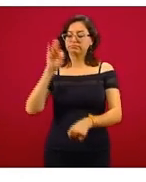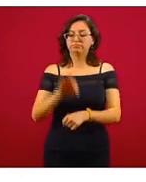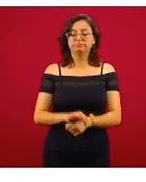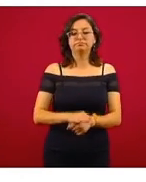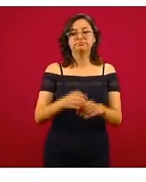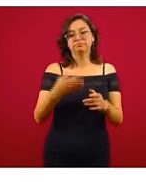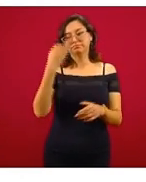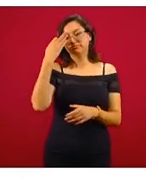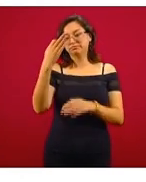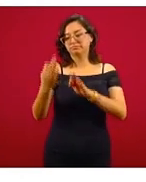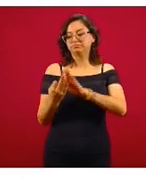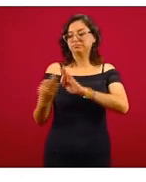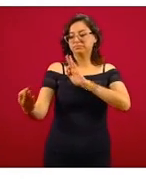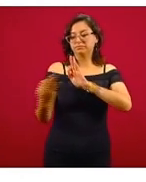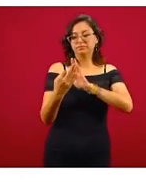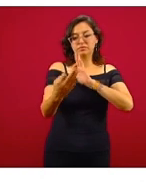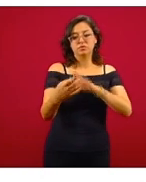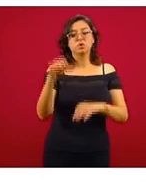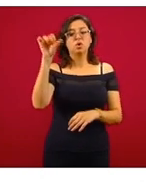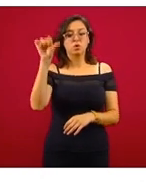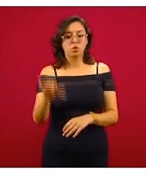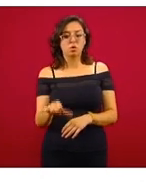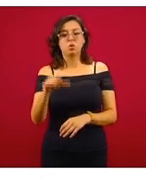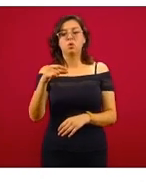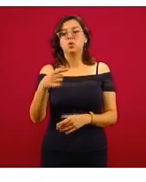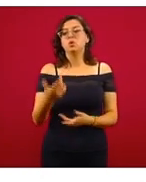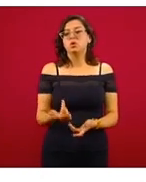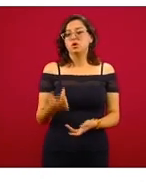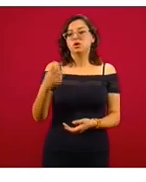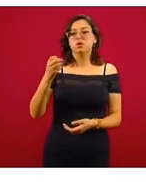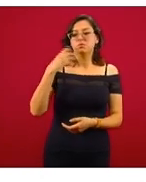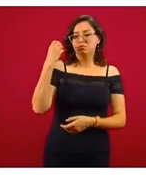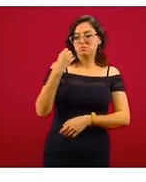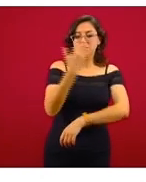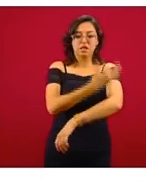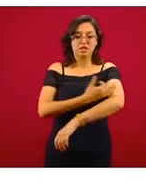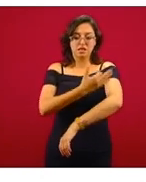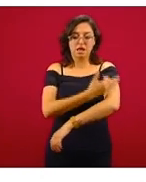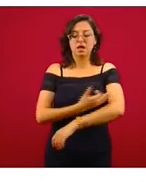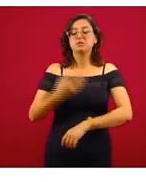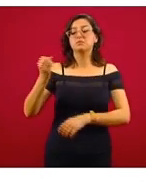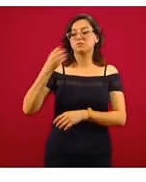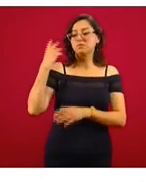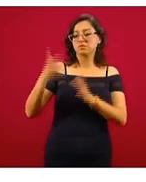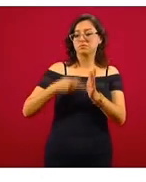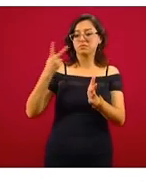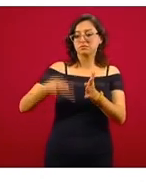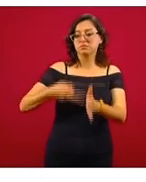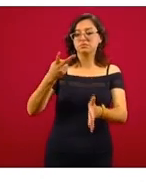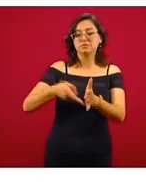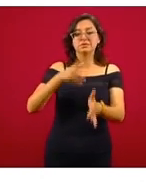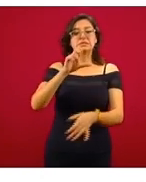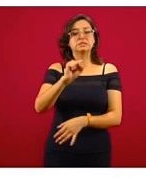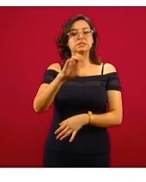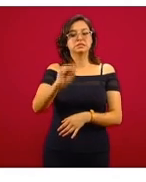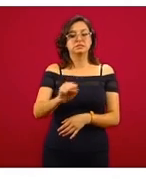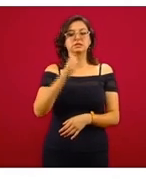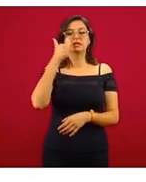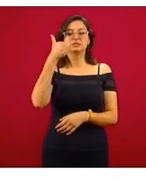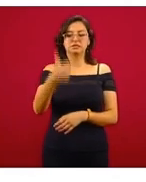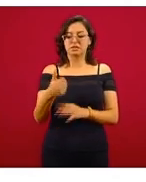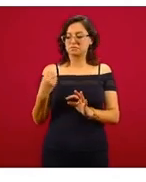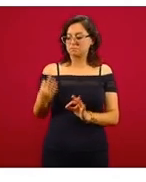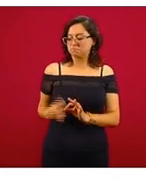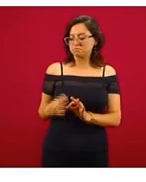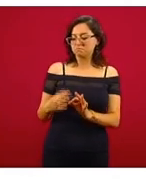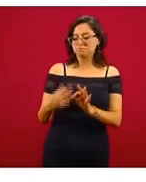we still Y have nos encontramos pues esta the whole noche month en la of May conferencia vespertina número um, 66. Ya son to 66 las complete conferencias the que